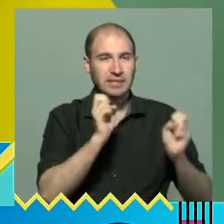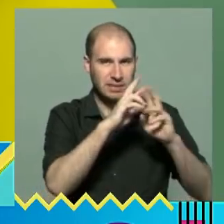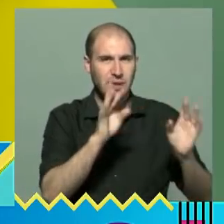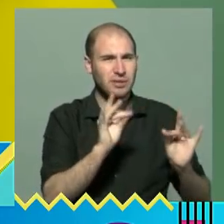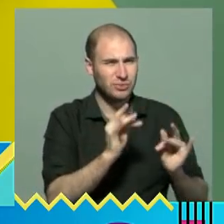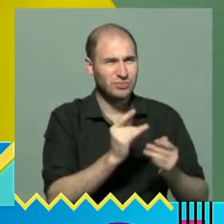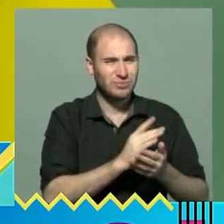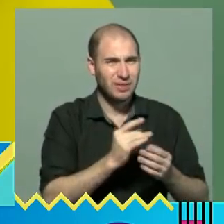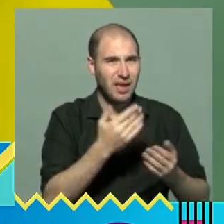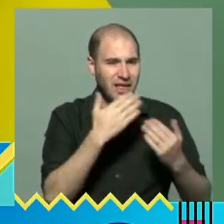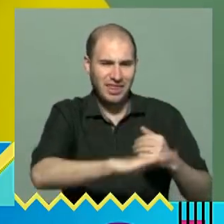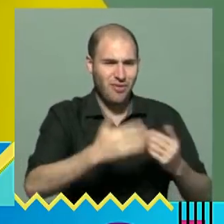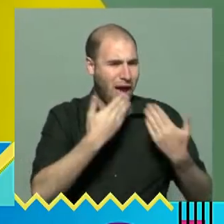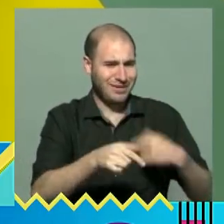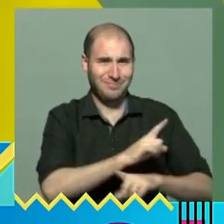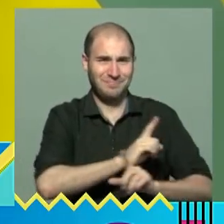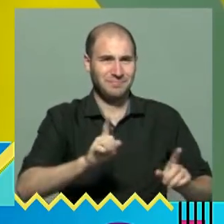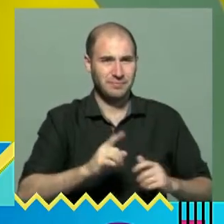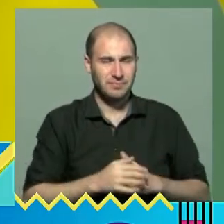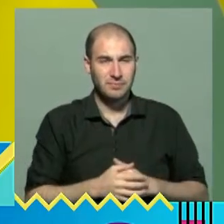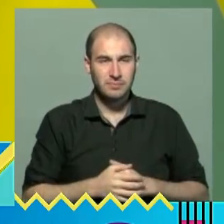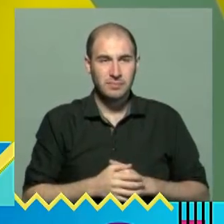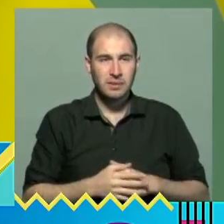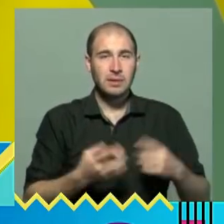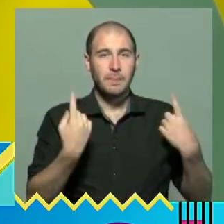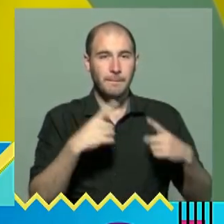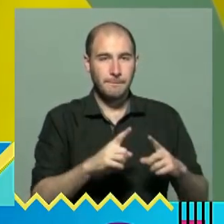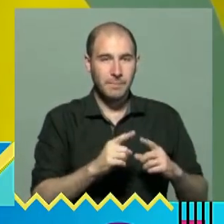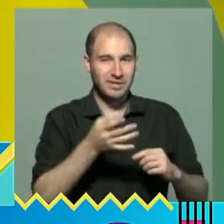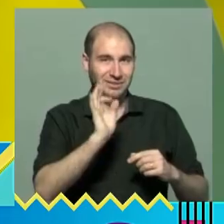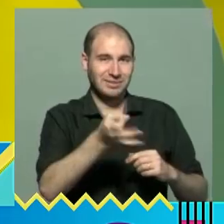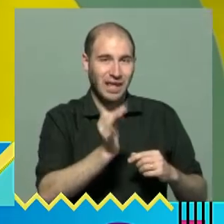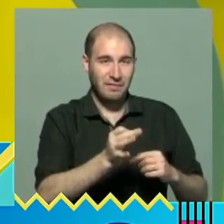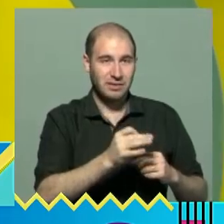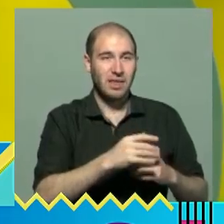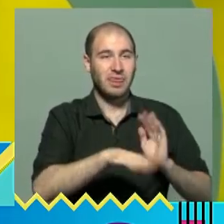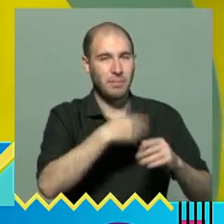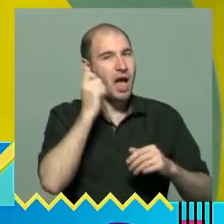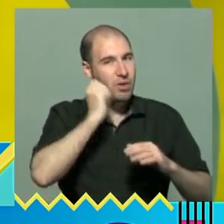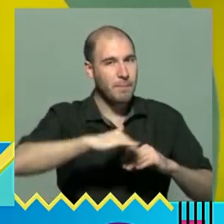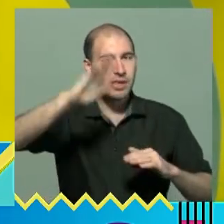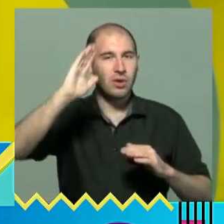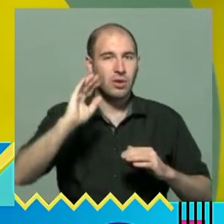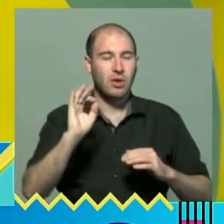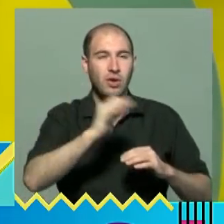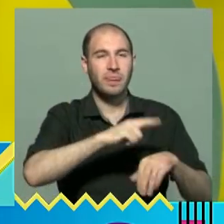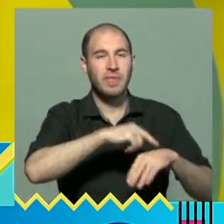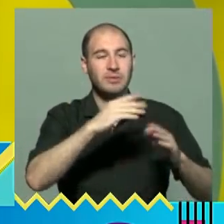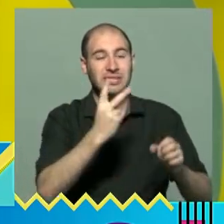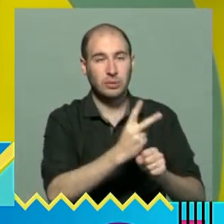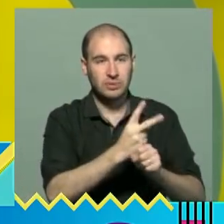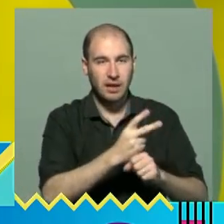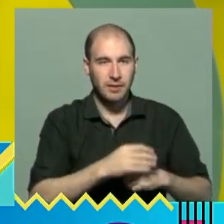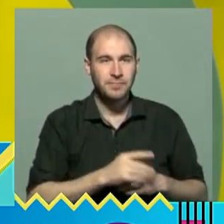delicado igual, no para hablar con niños, pero sí que se sepa ya después, mayores de edad o en una época de